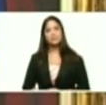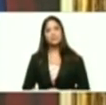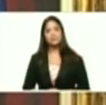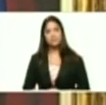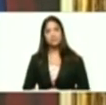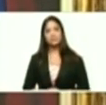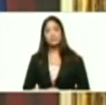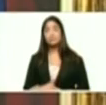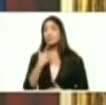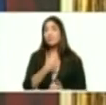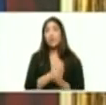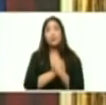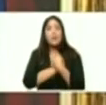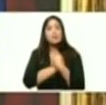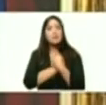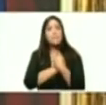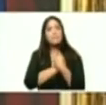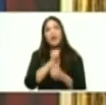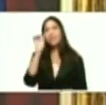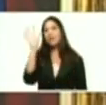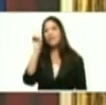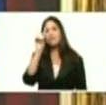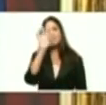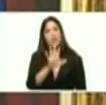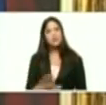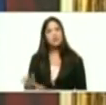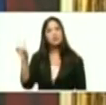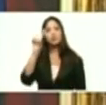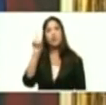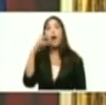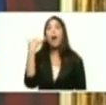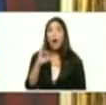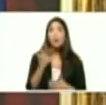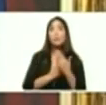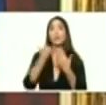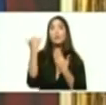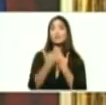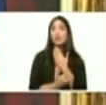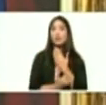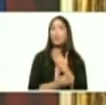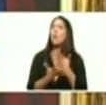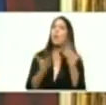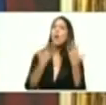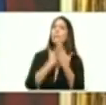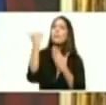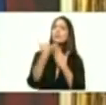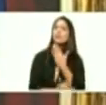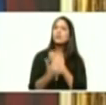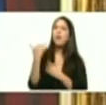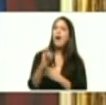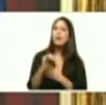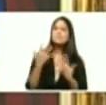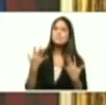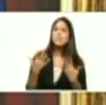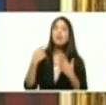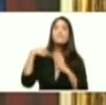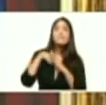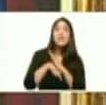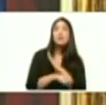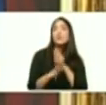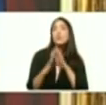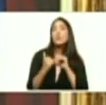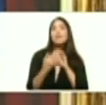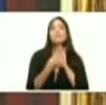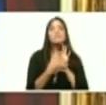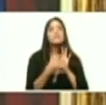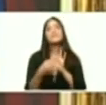de nuestra amada patria venezolana, tenemos un proyecto, y el proyecto, lo primero que tiene, es una profunda inspiración